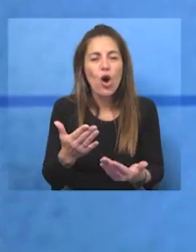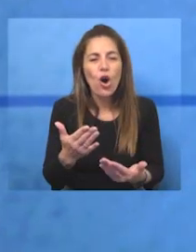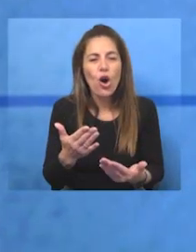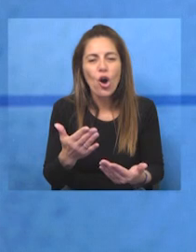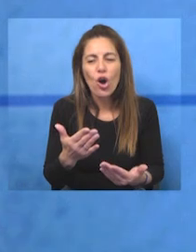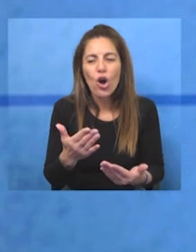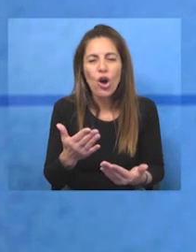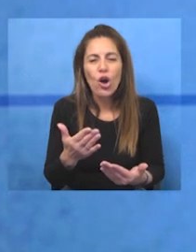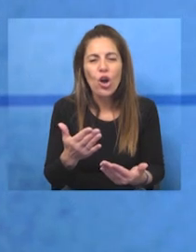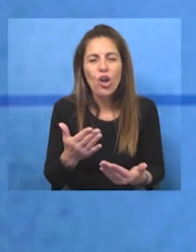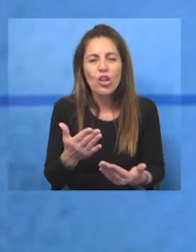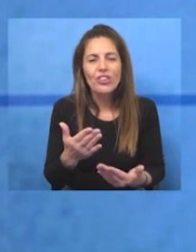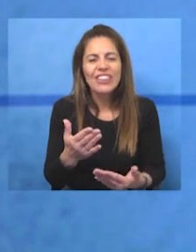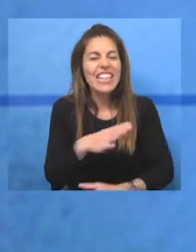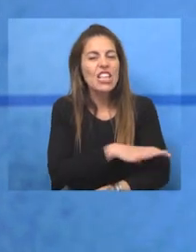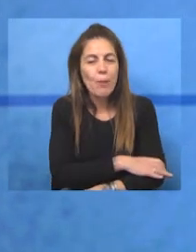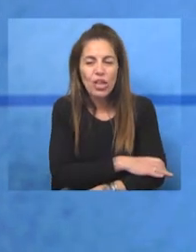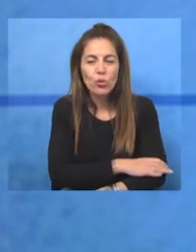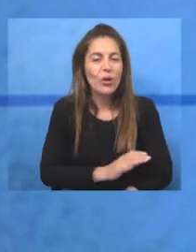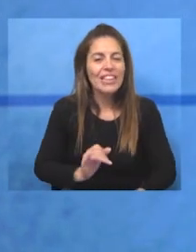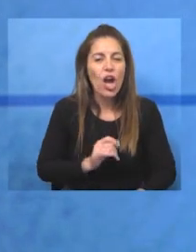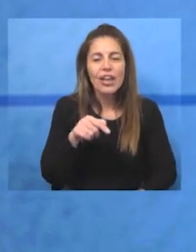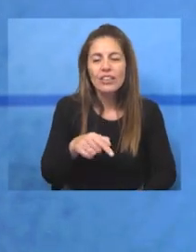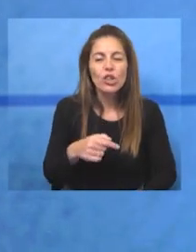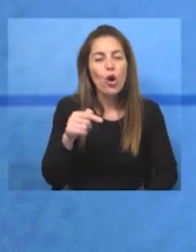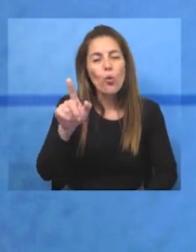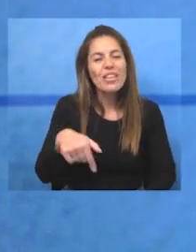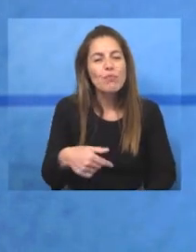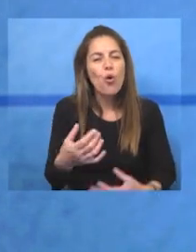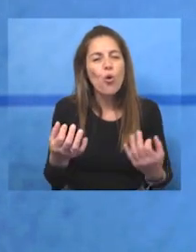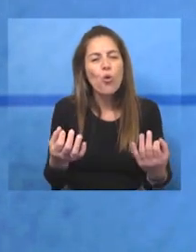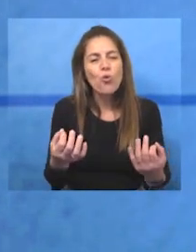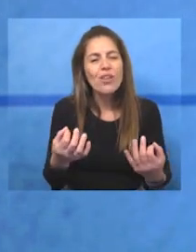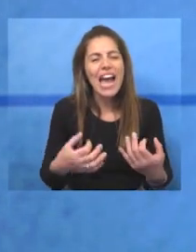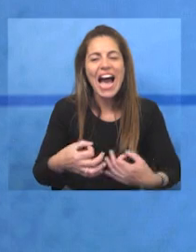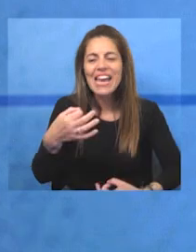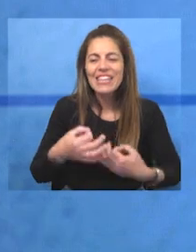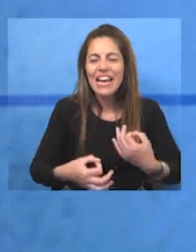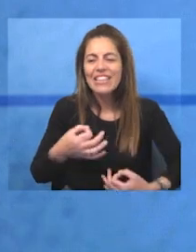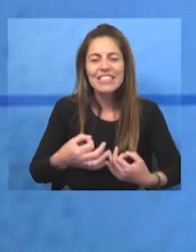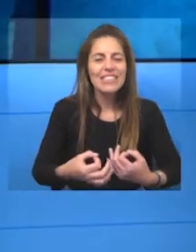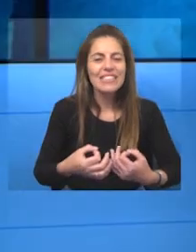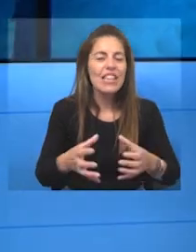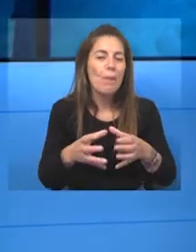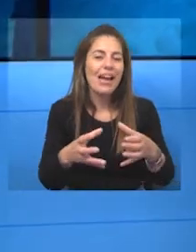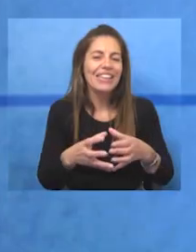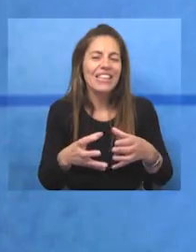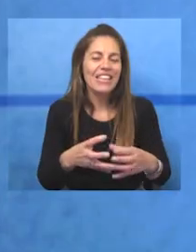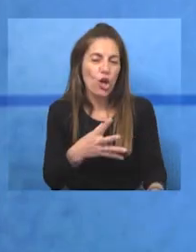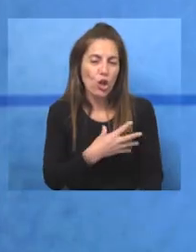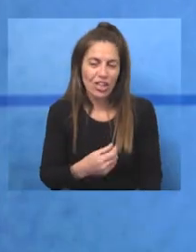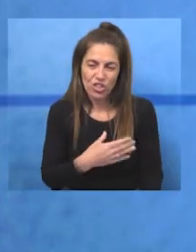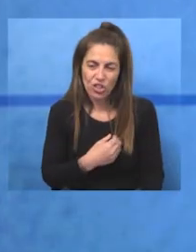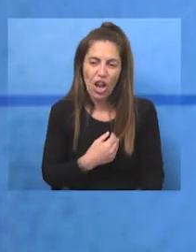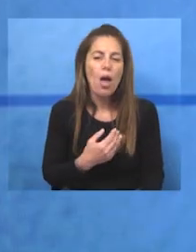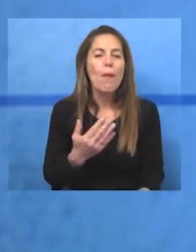de yamandú y hoy vinimos con una especie de análisis del partido Nacional vamos a hablar de